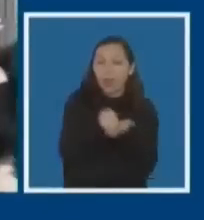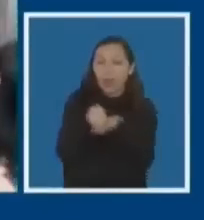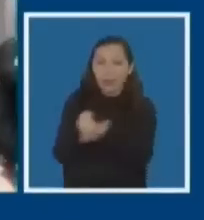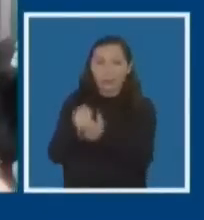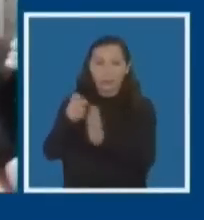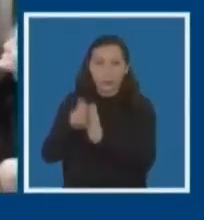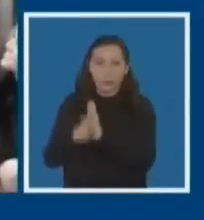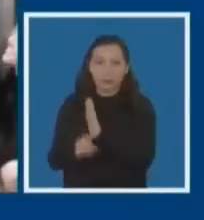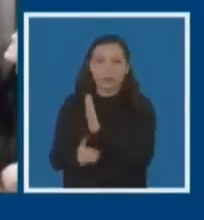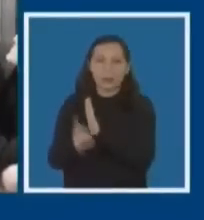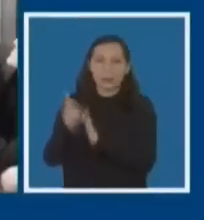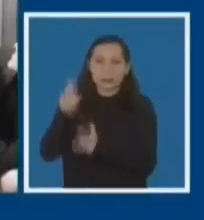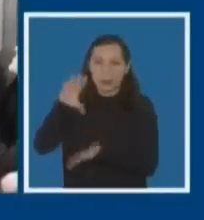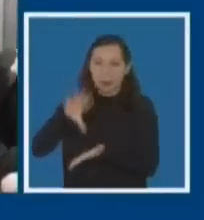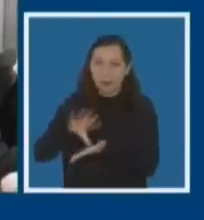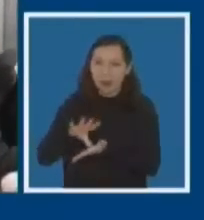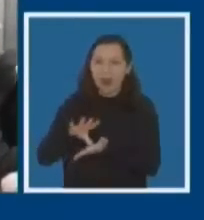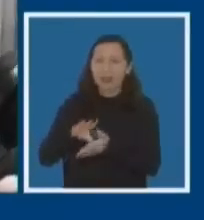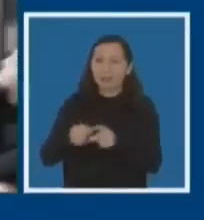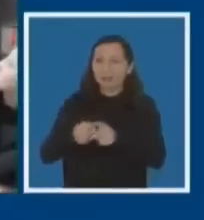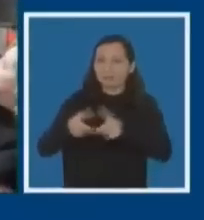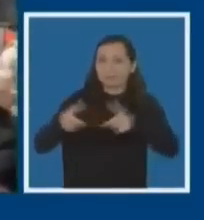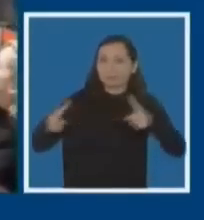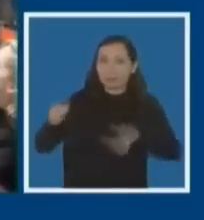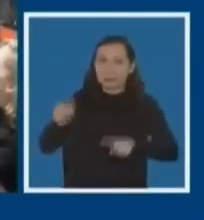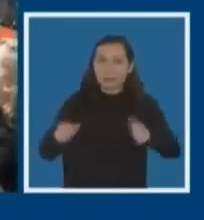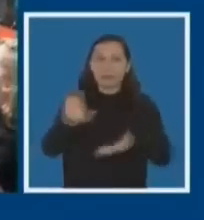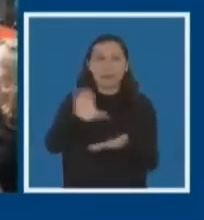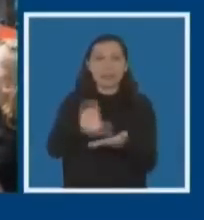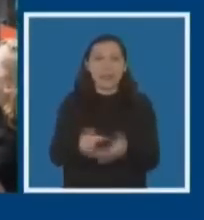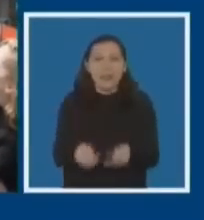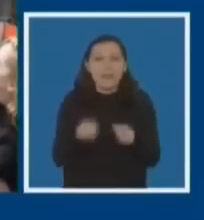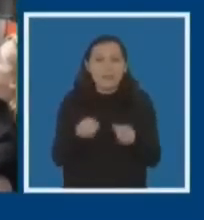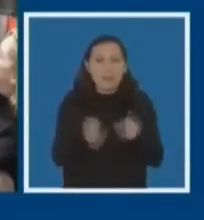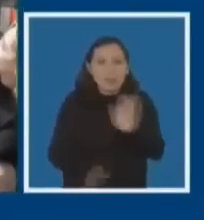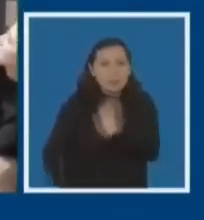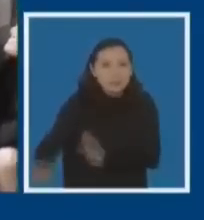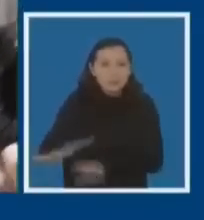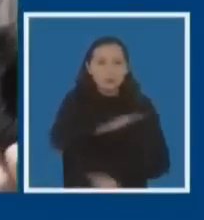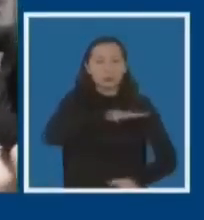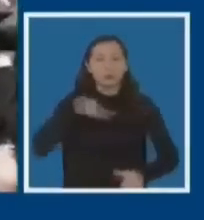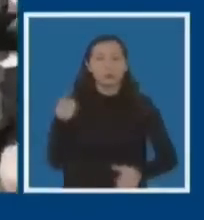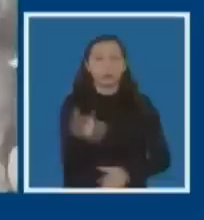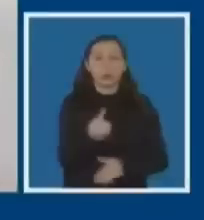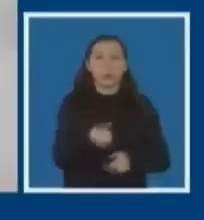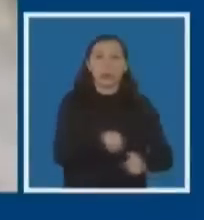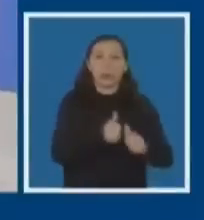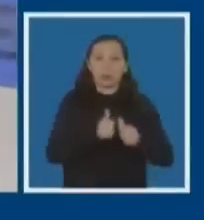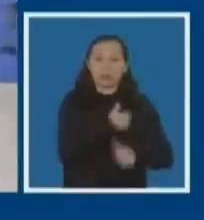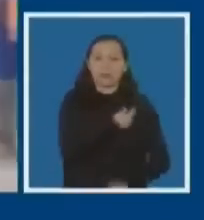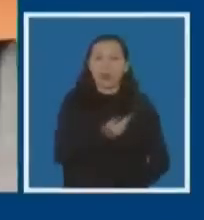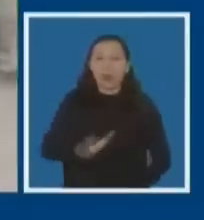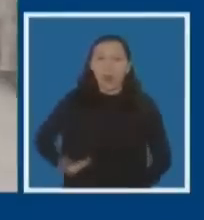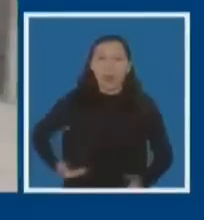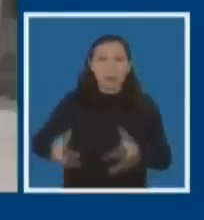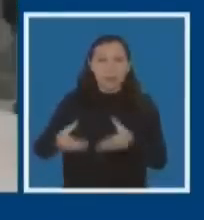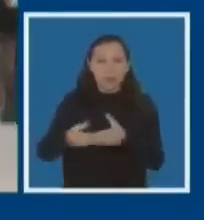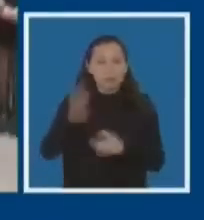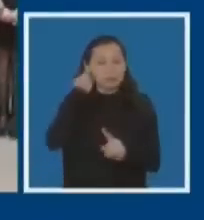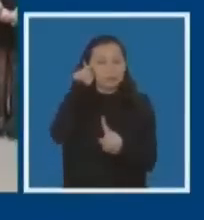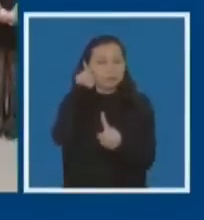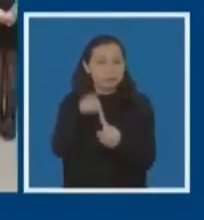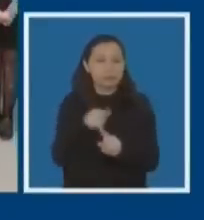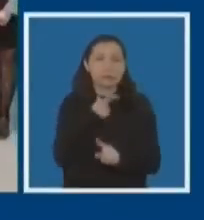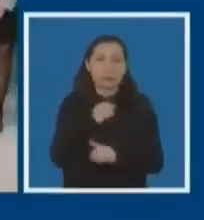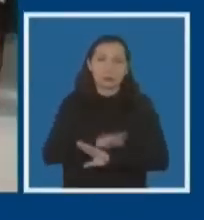a un proyecto de desarrollo país a escala humana hacia un estado de bienestar, que es el desafío que este gobierno se ha propuesto, ¿no?